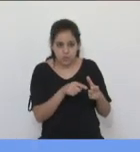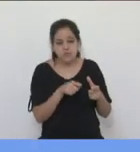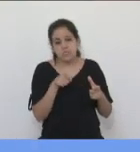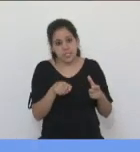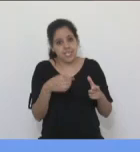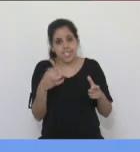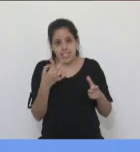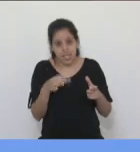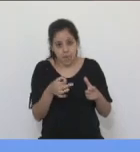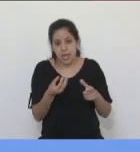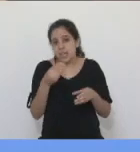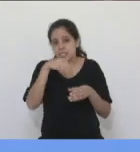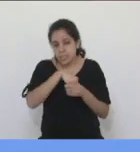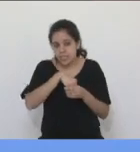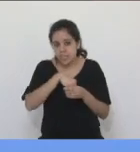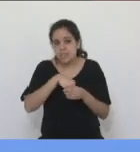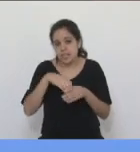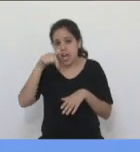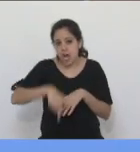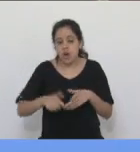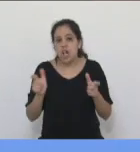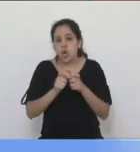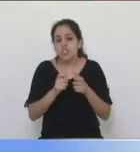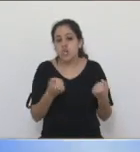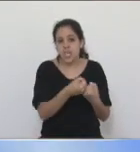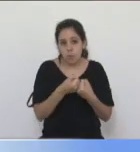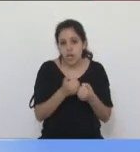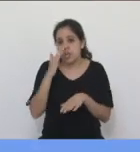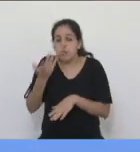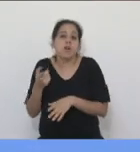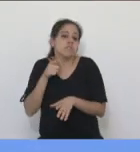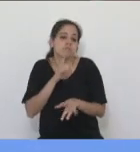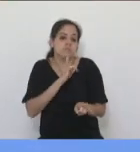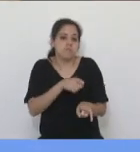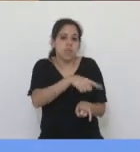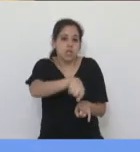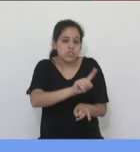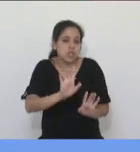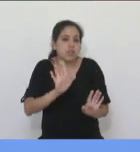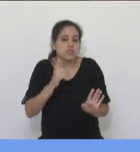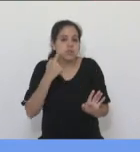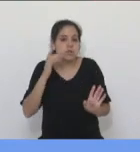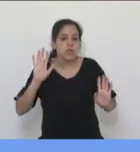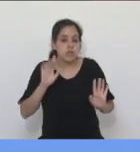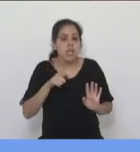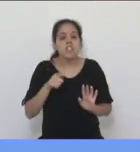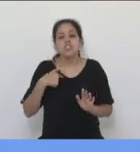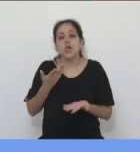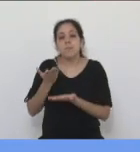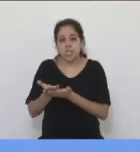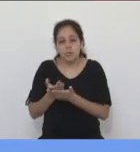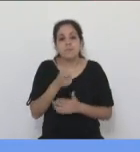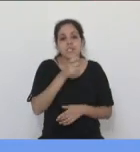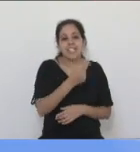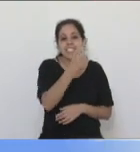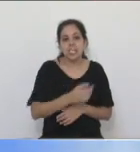ingreso a la comisión de acuerdo es por la comisión de acuerdo resolverá así que solicitó la inclusión del mensaje